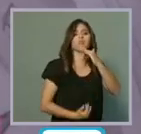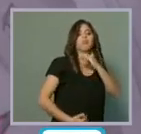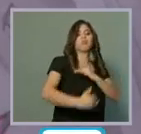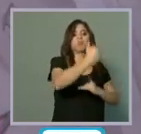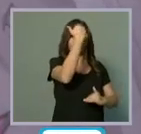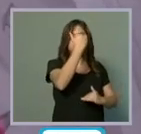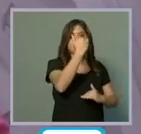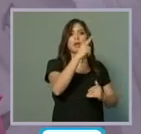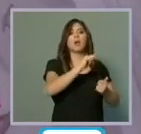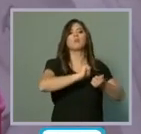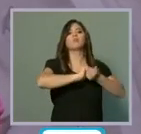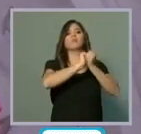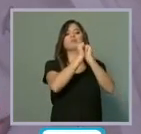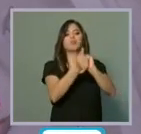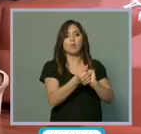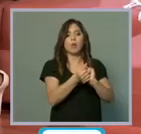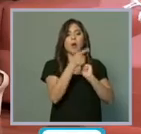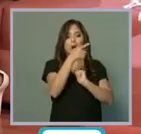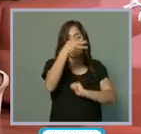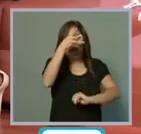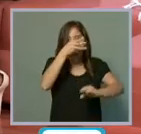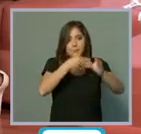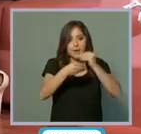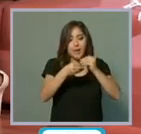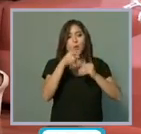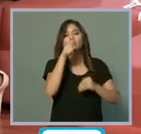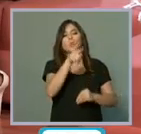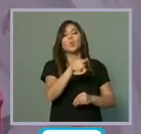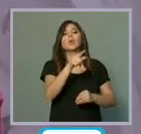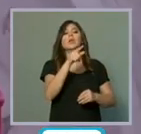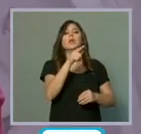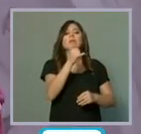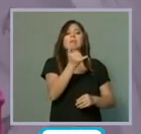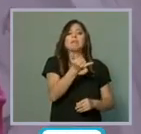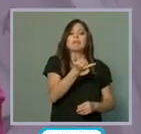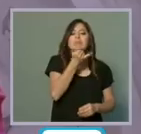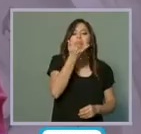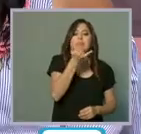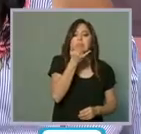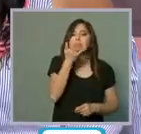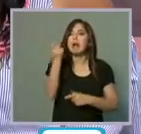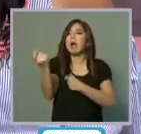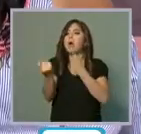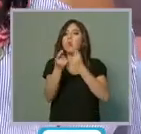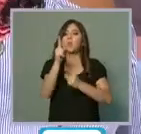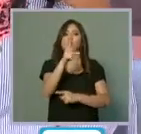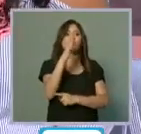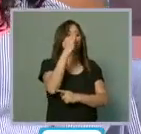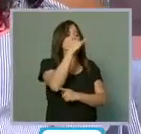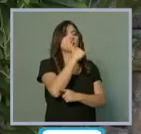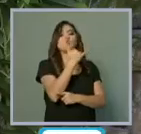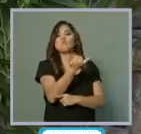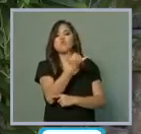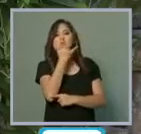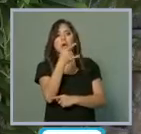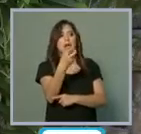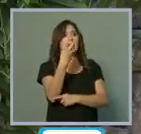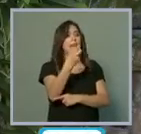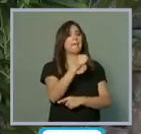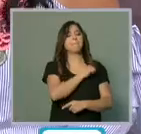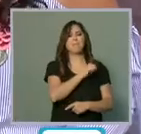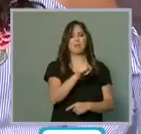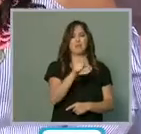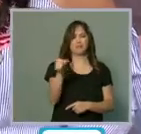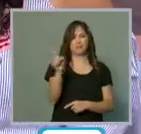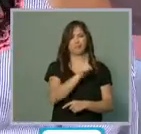instancia y cuando te lleva a tener un aprendizaje. Siempre el tener la idea de que los errores son malos, equivocarse es malo, que mucha gente piensa eso, no, yo lo muy